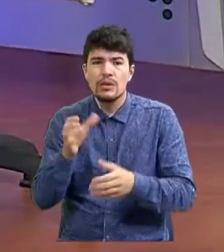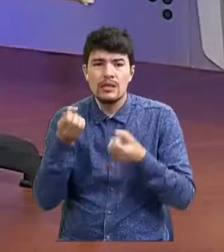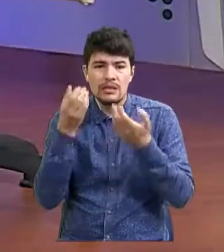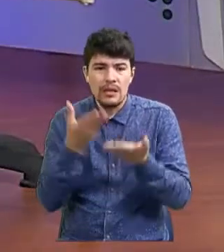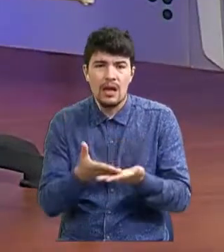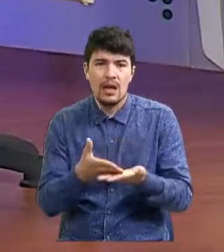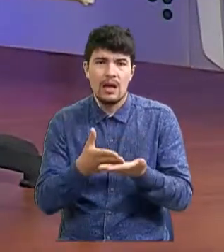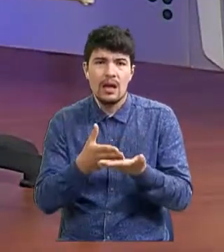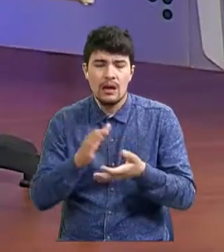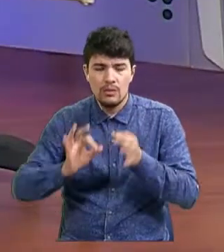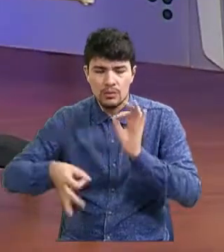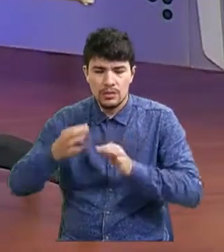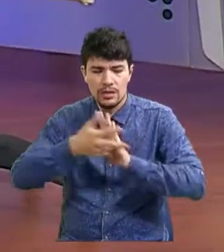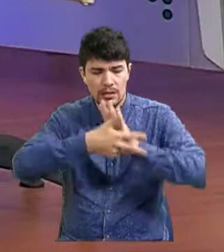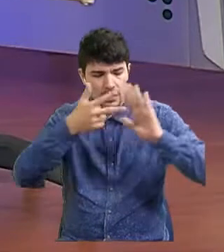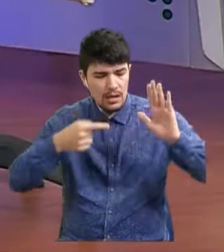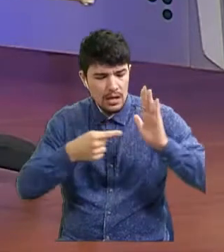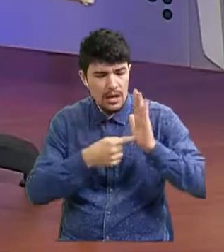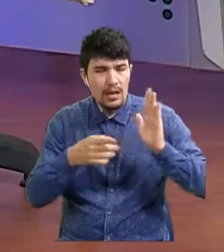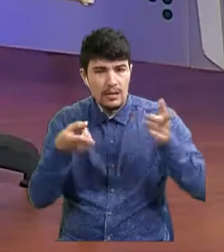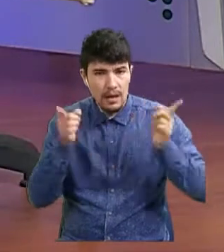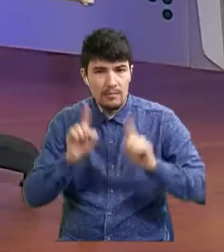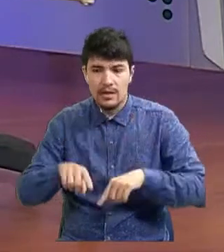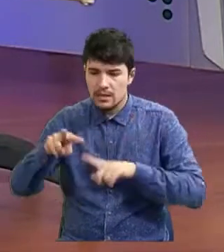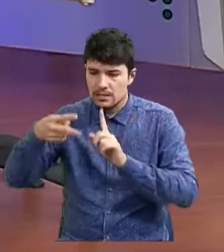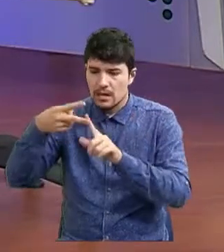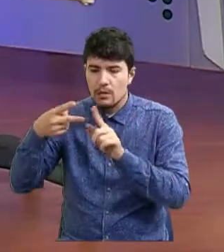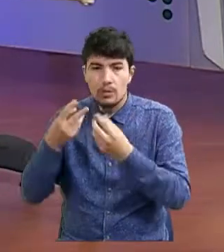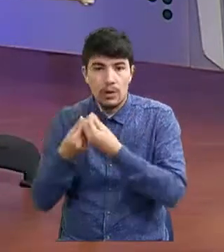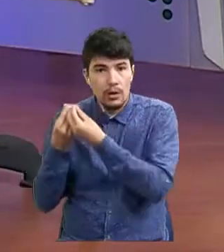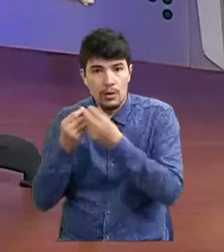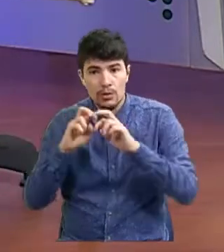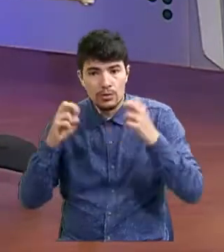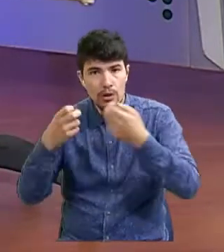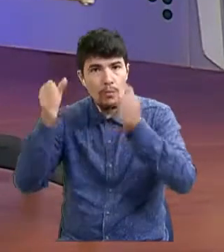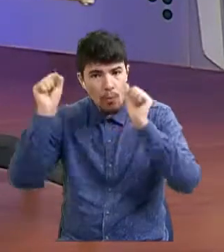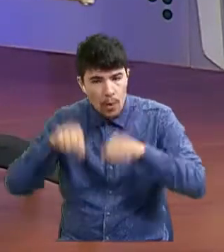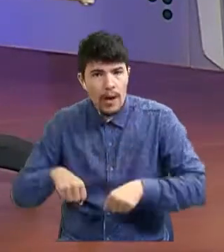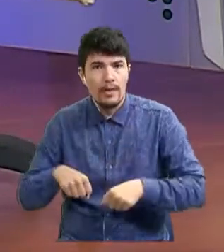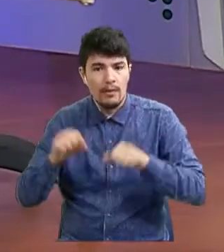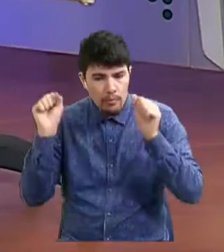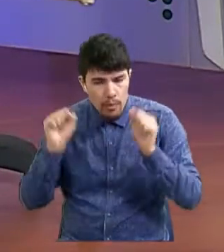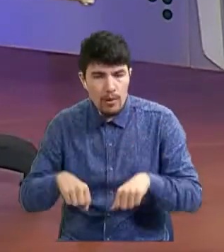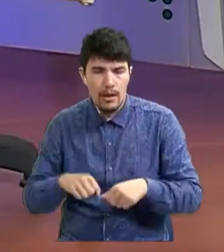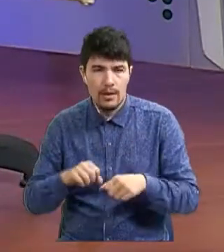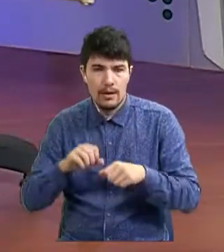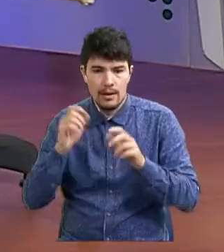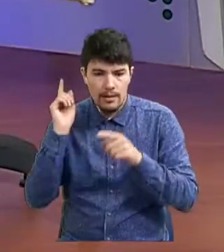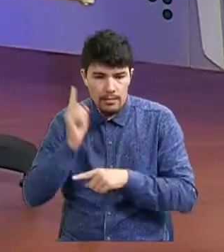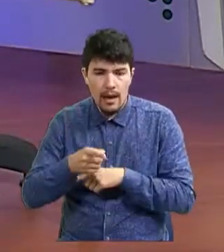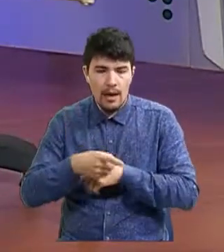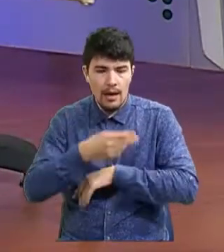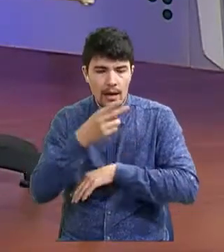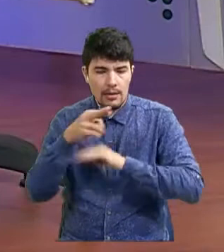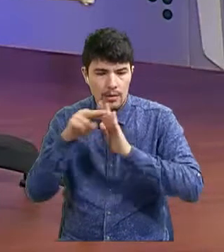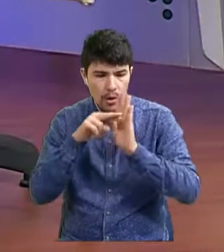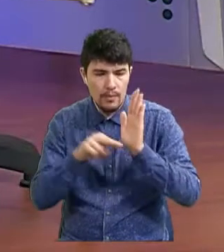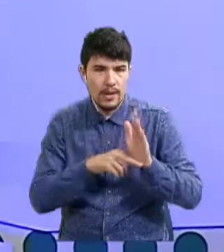al esquema de la constituyente, y segundo, al esquema del Congreso, que también puede reglamentar, y tercero, en la iniciativa de la misma.